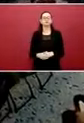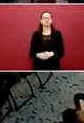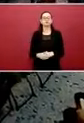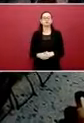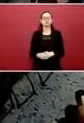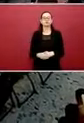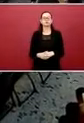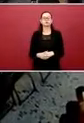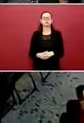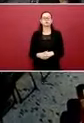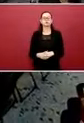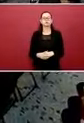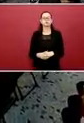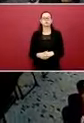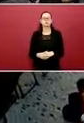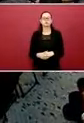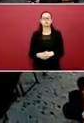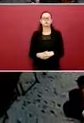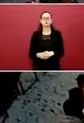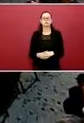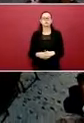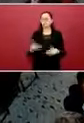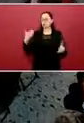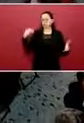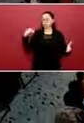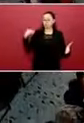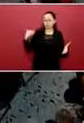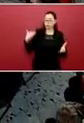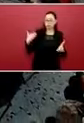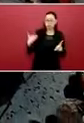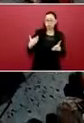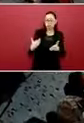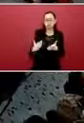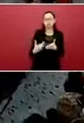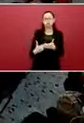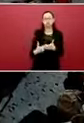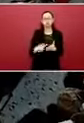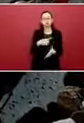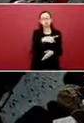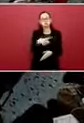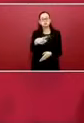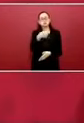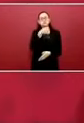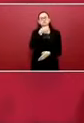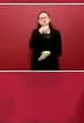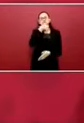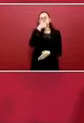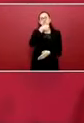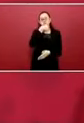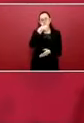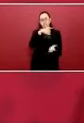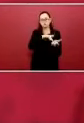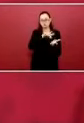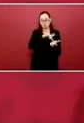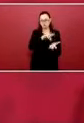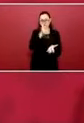al día de hoy se han transferido los apoyos a los adultos mayores.